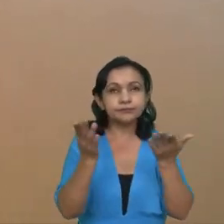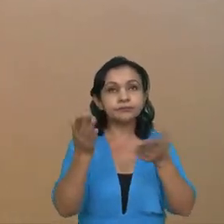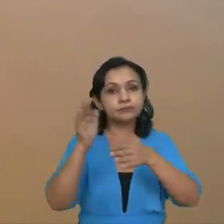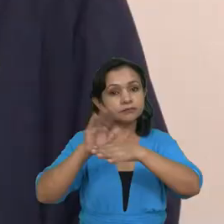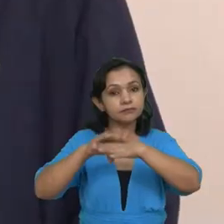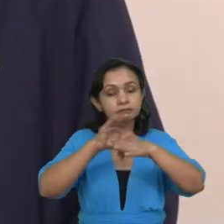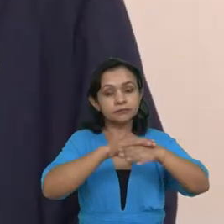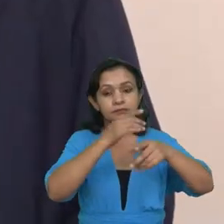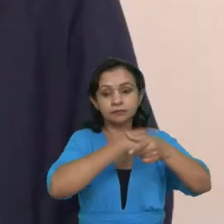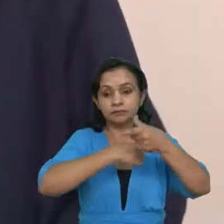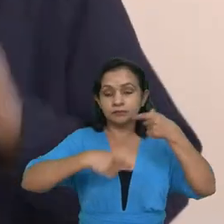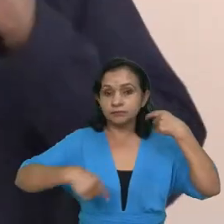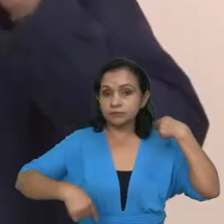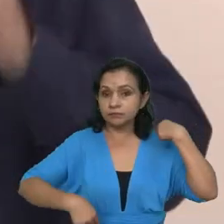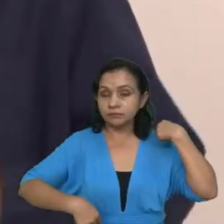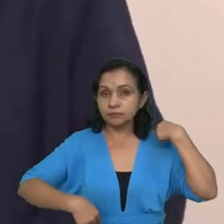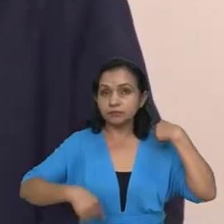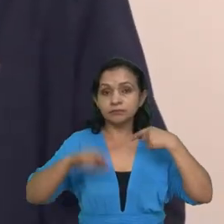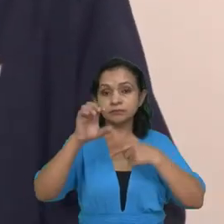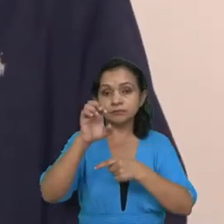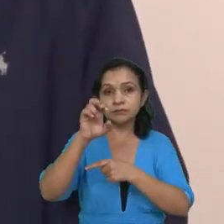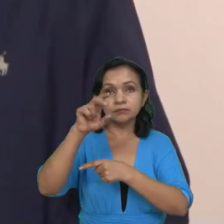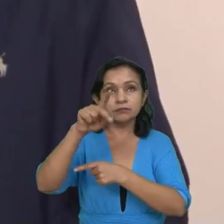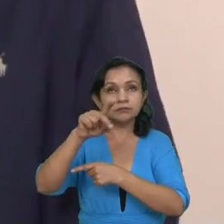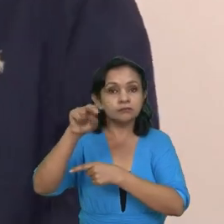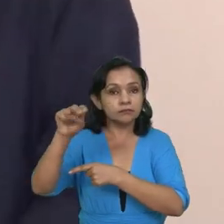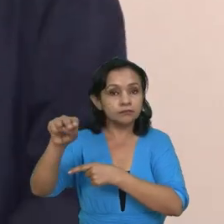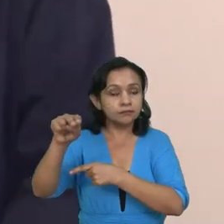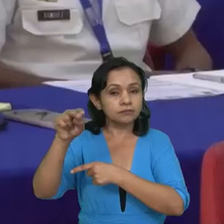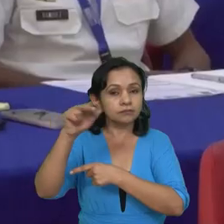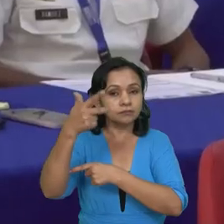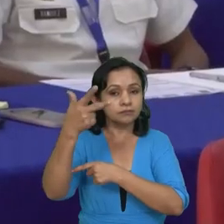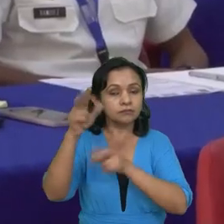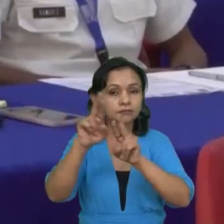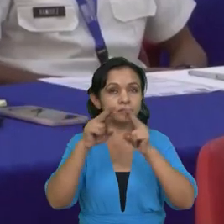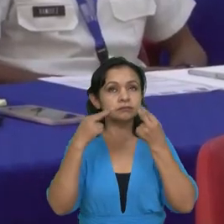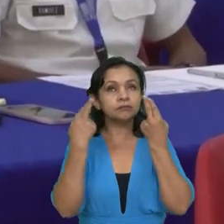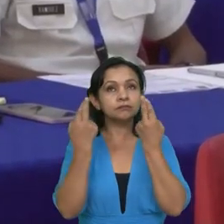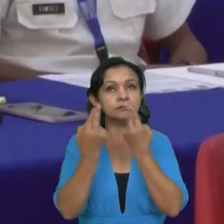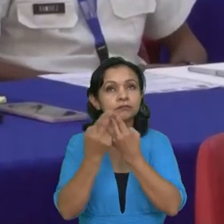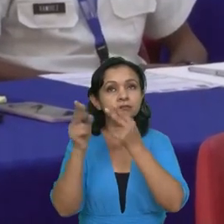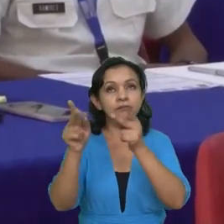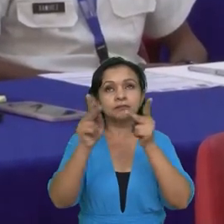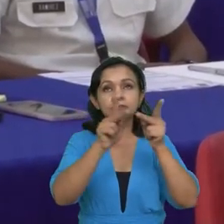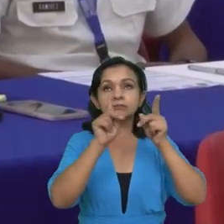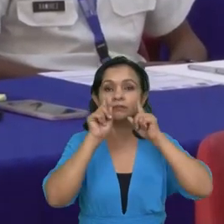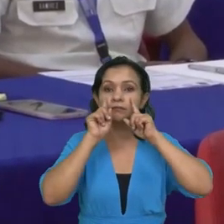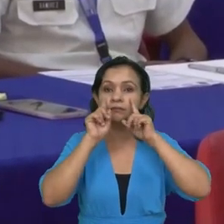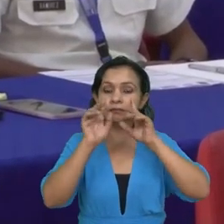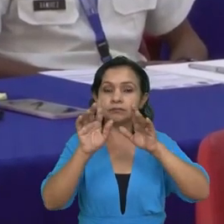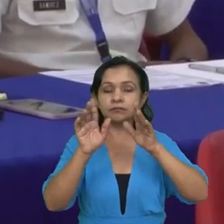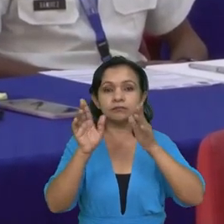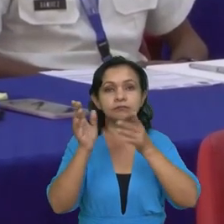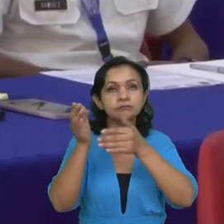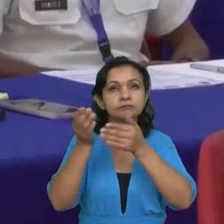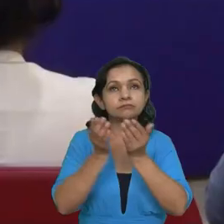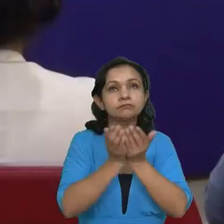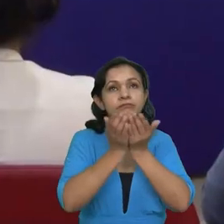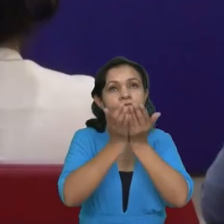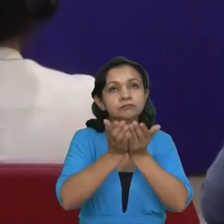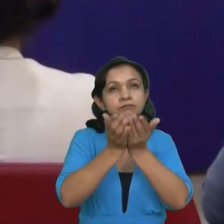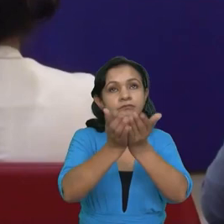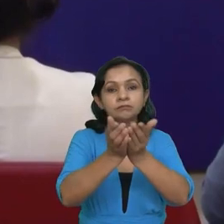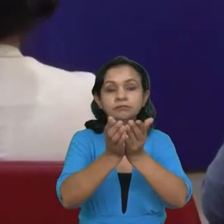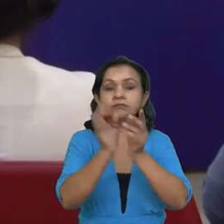por el presidente ejecutivo de la apn durante el octavo encuentro de los oficiales de protección de instalaciones portuarias